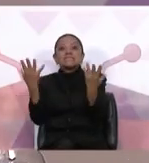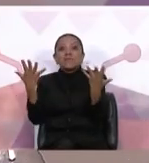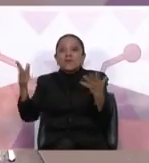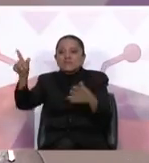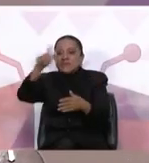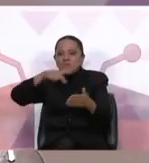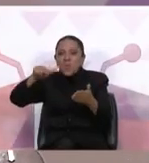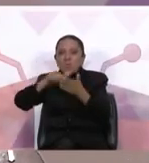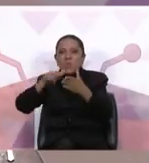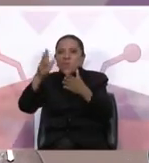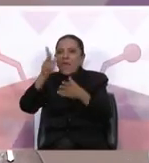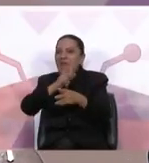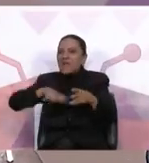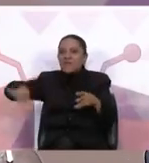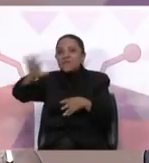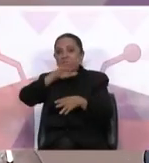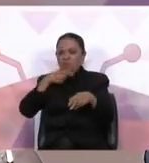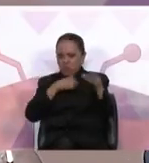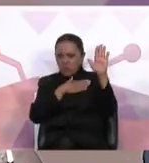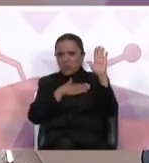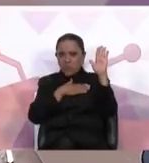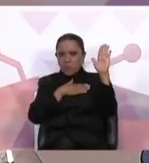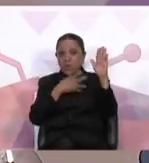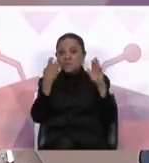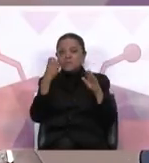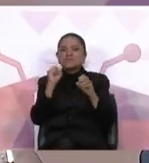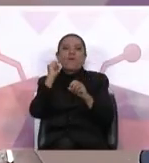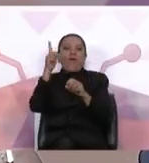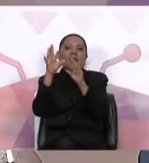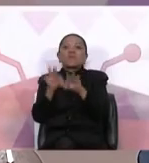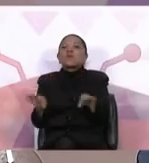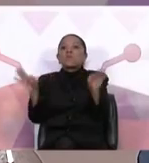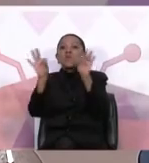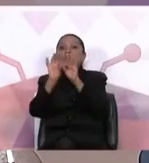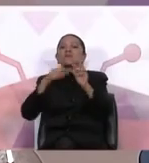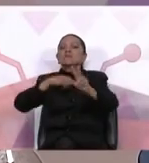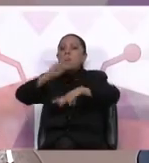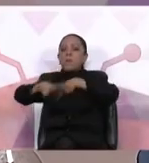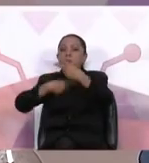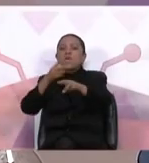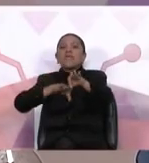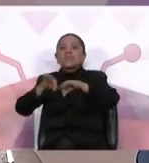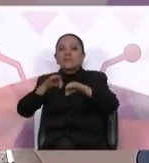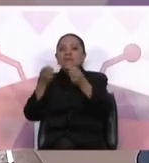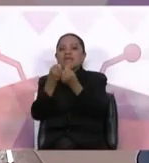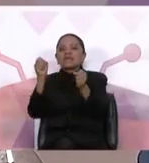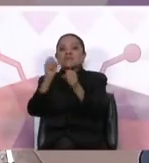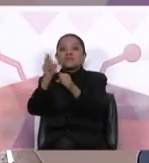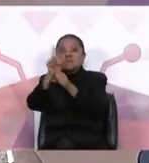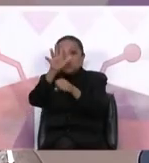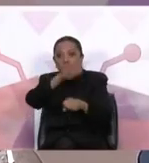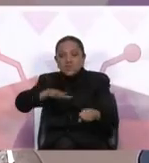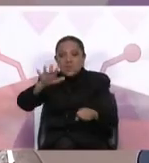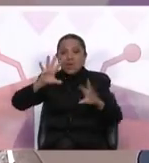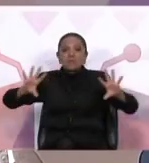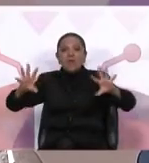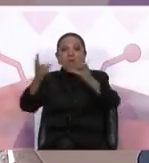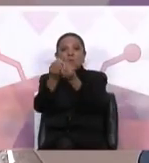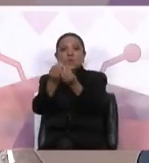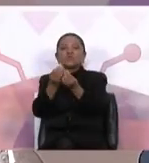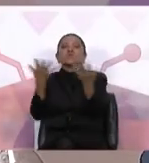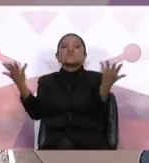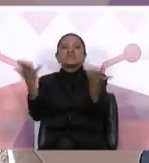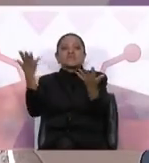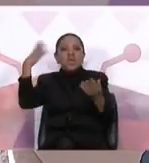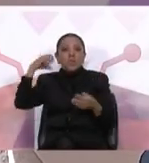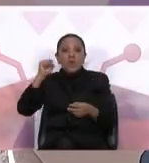estoy comprometido con ello y algo importante a trabajar con la sociedad para que juntos podamos hacer de morelos el morelos